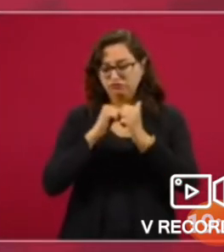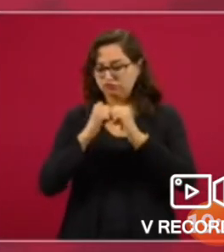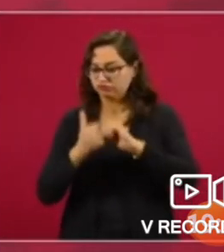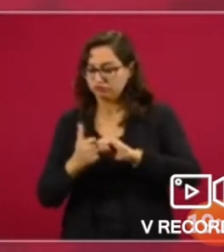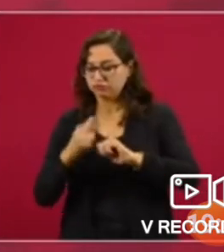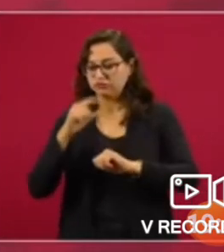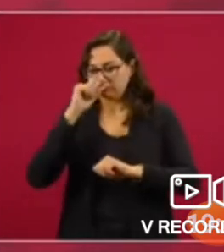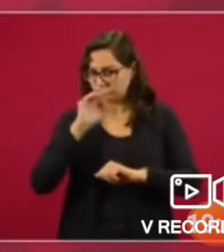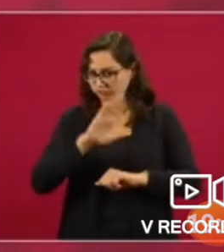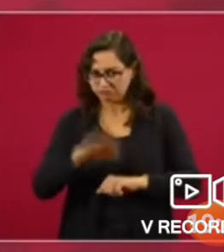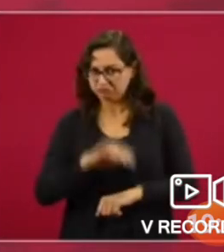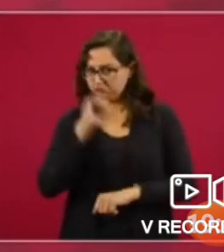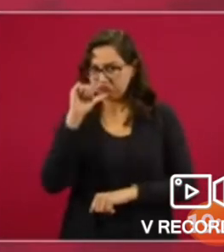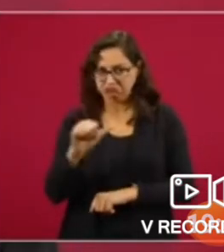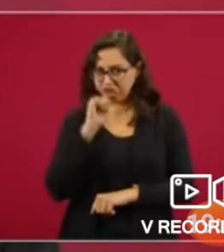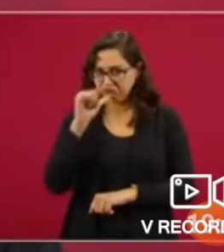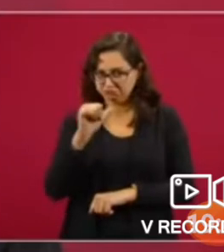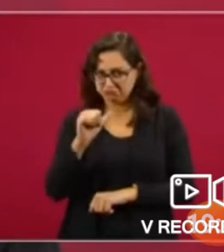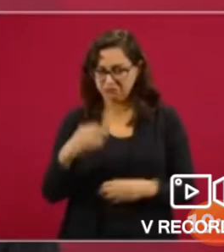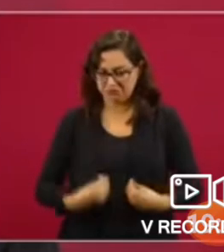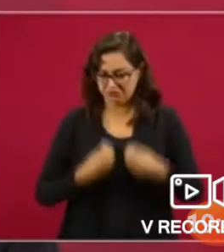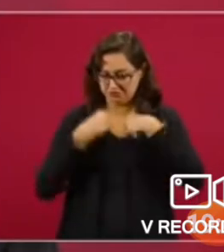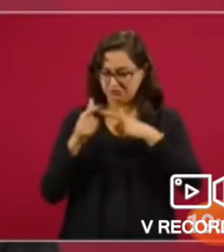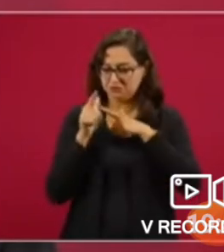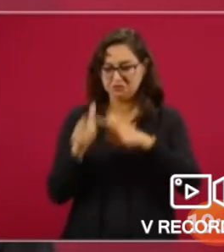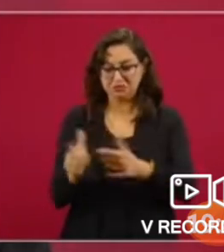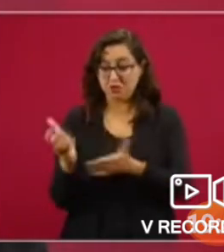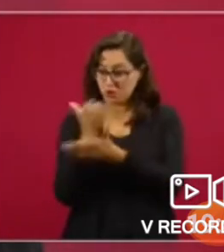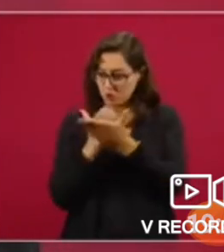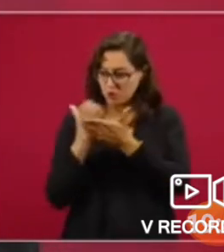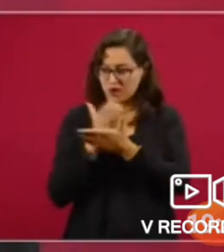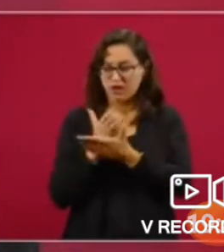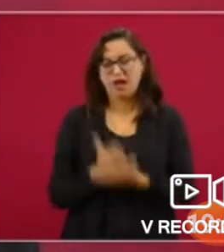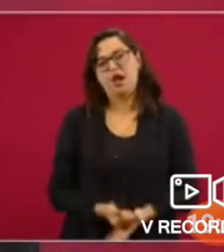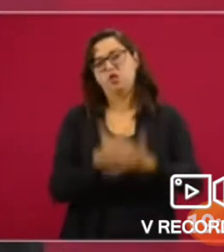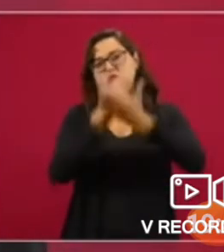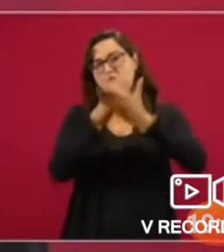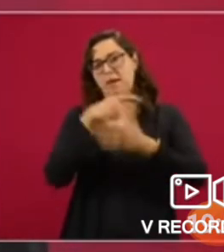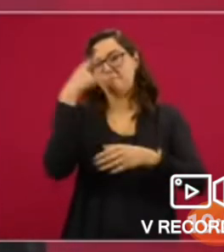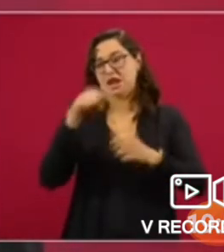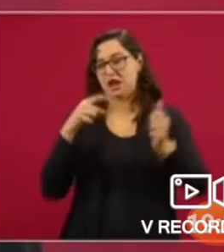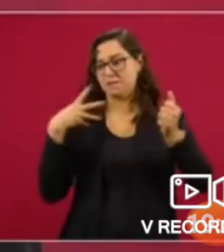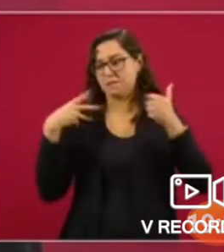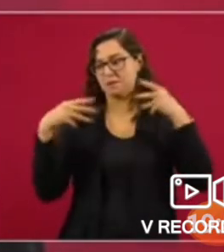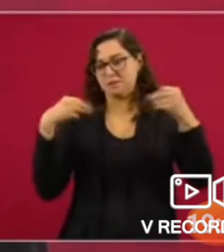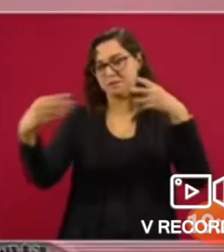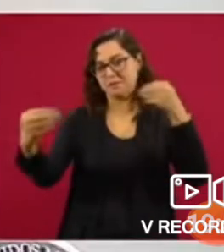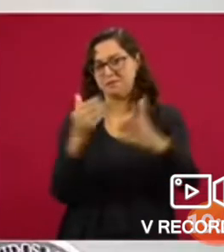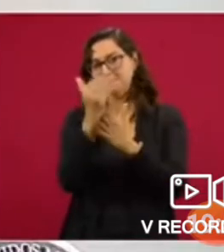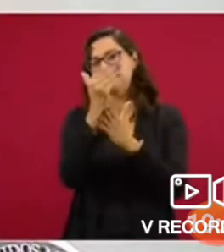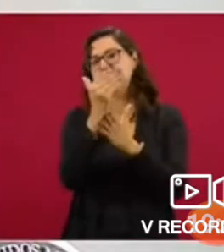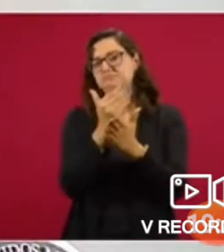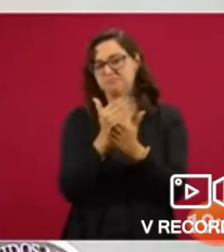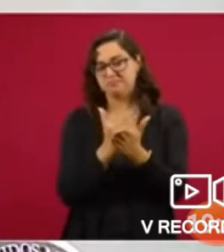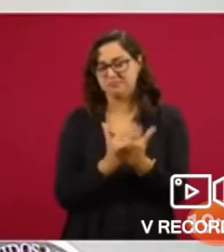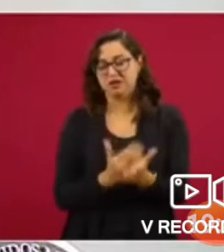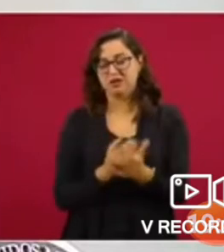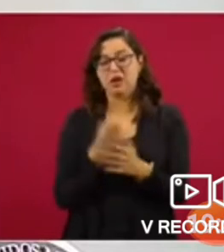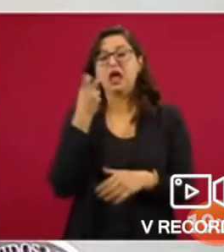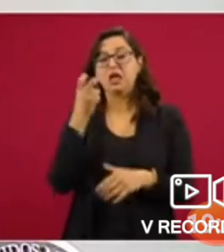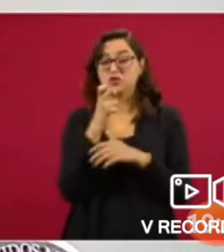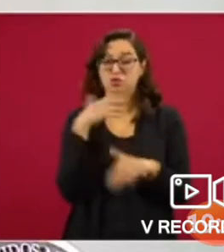perdieron la vida, esto va a ayudar a que se detenga la epidemia. Ese es el efecto que se buscará en su momento cuando